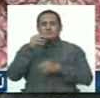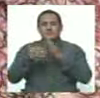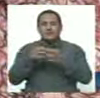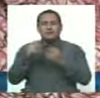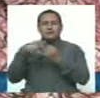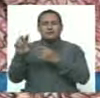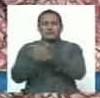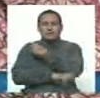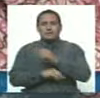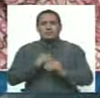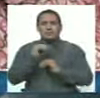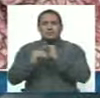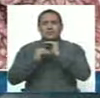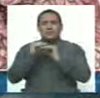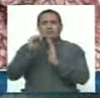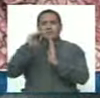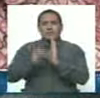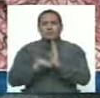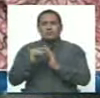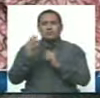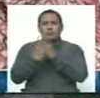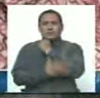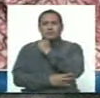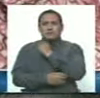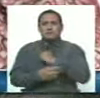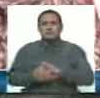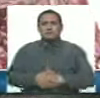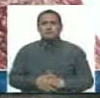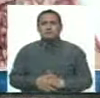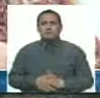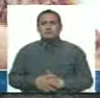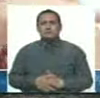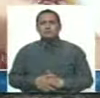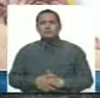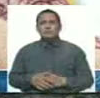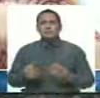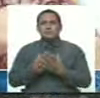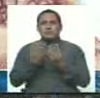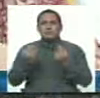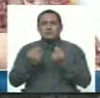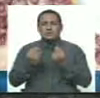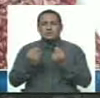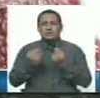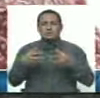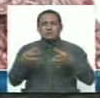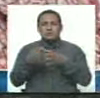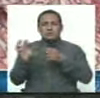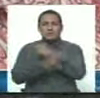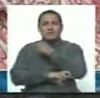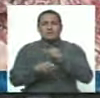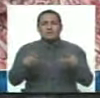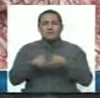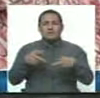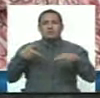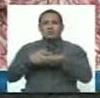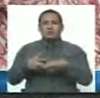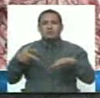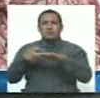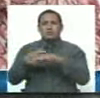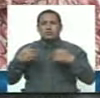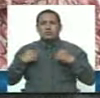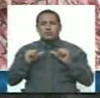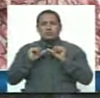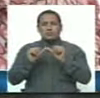de la crisis ha seguido reduciendo pobreza. Eso es en síntesis. Y hay muchos países que se han quedado estancados. Nosotros hemos